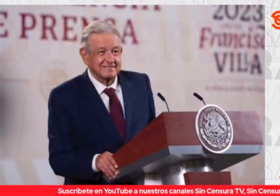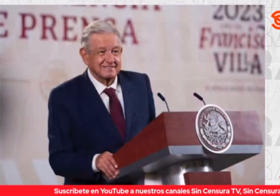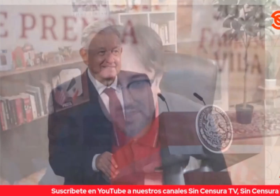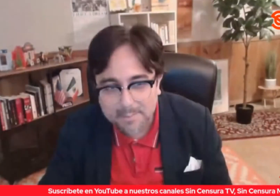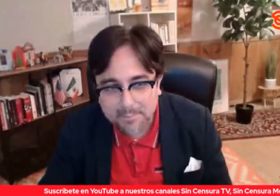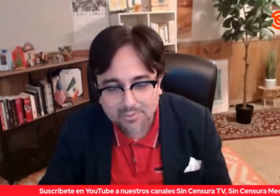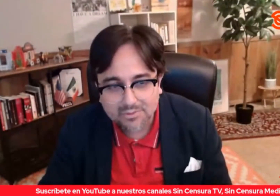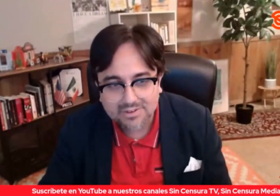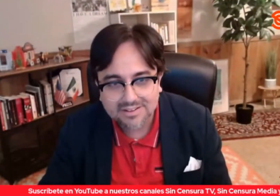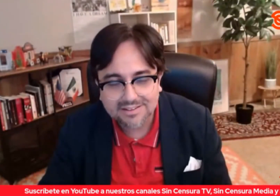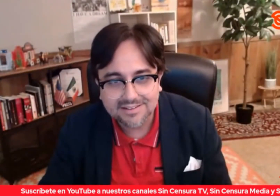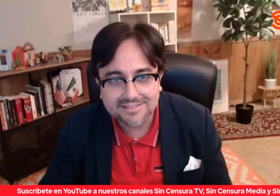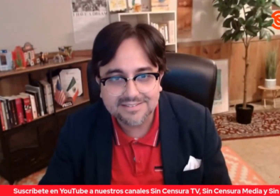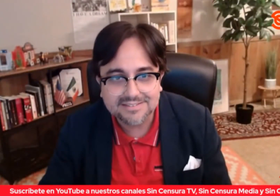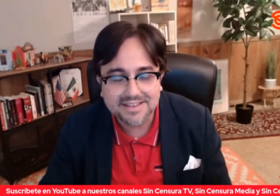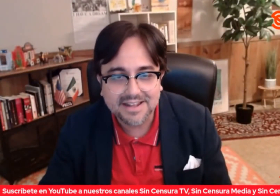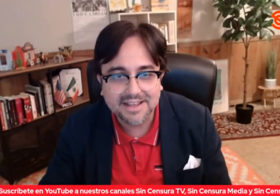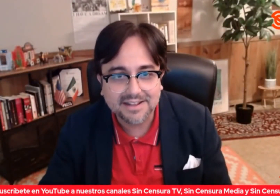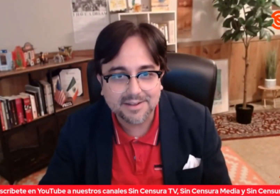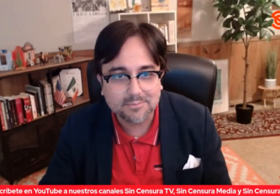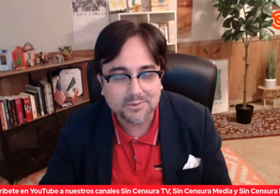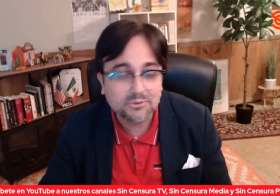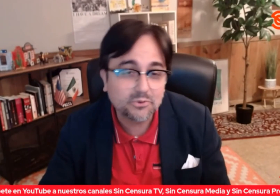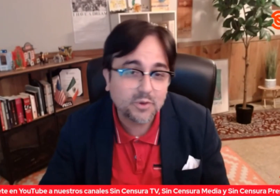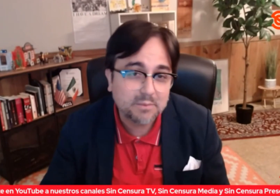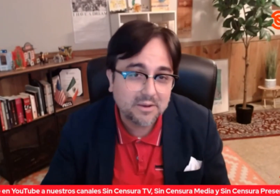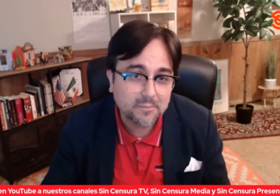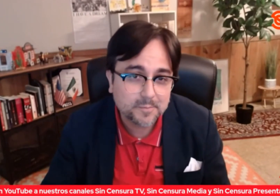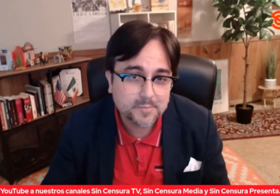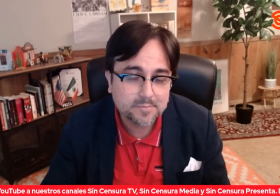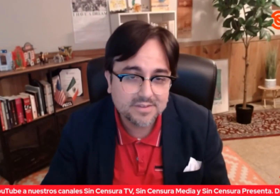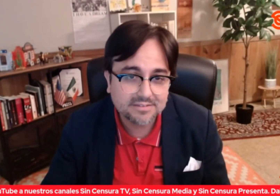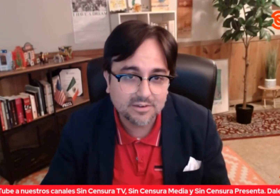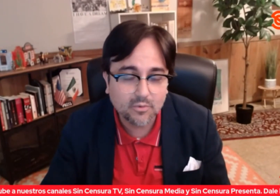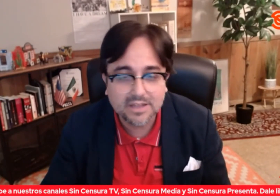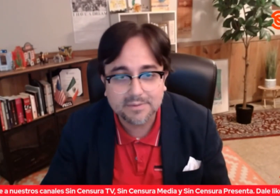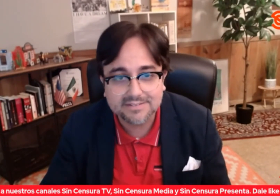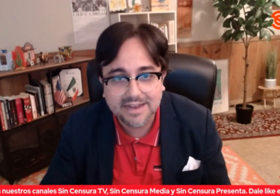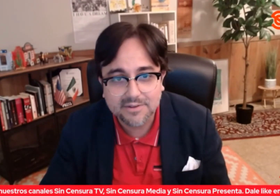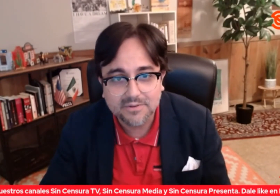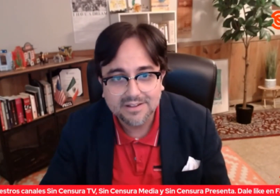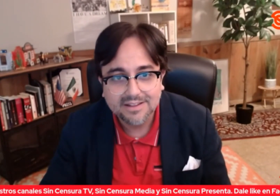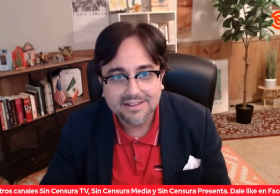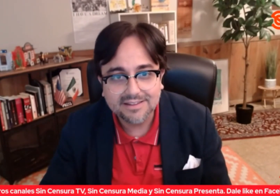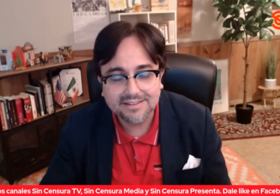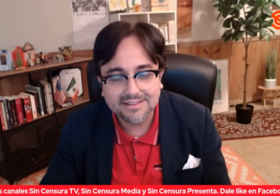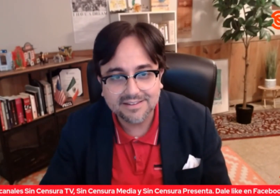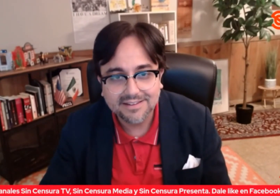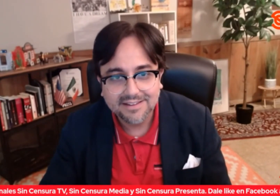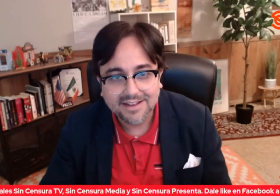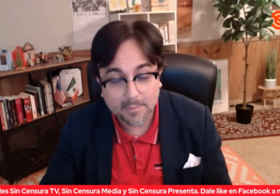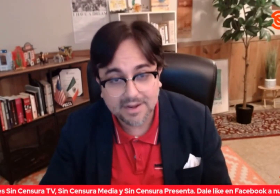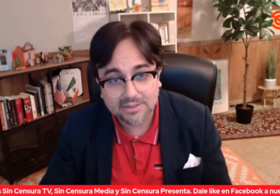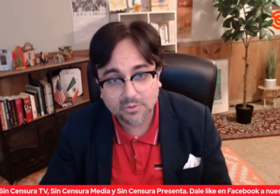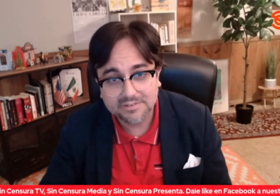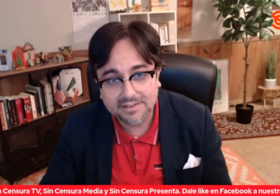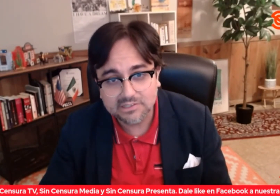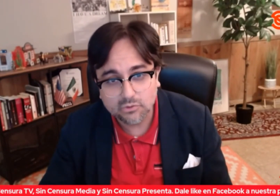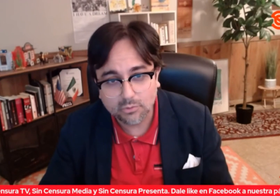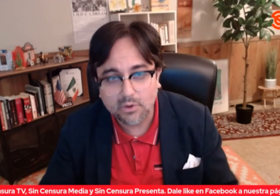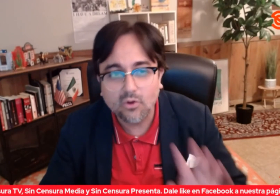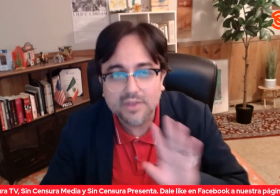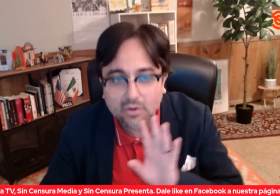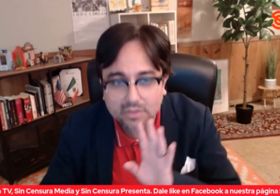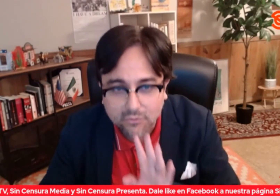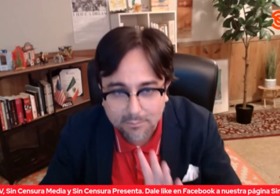al mismo tiempo insistiera en que pues no es su enemigo, sino un adversario, y que Javier Alatorre sigue